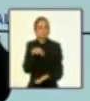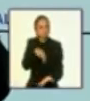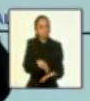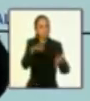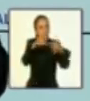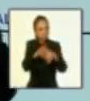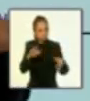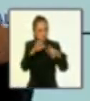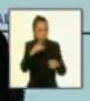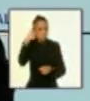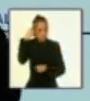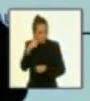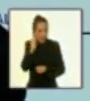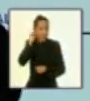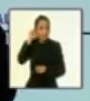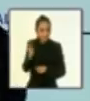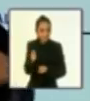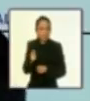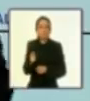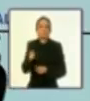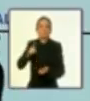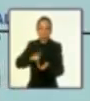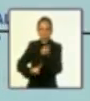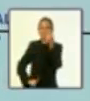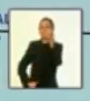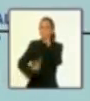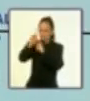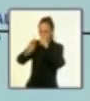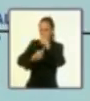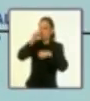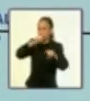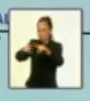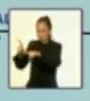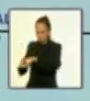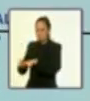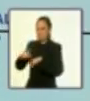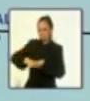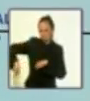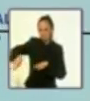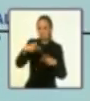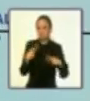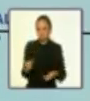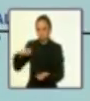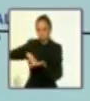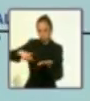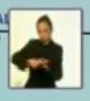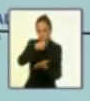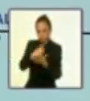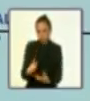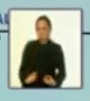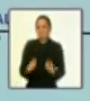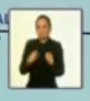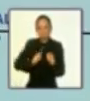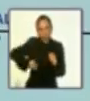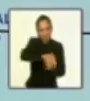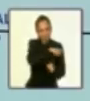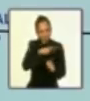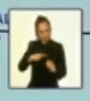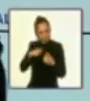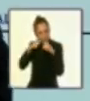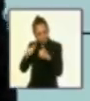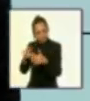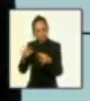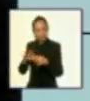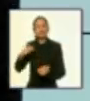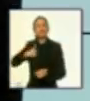candidatos a senadores y cómo va a configurarse. Y la Asamblea. Te faltó mencionar ahí que en nuestra última medición,